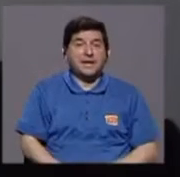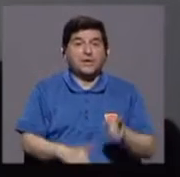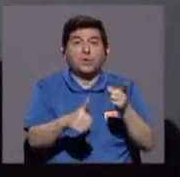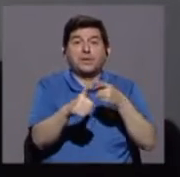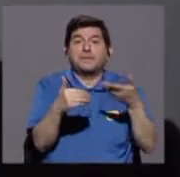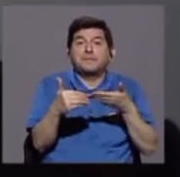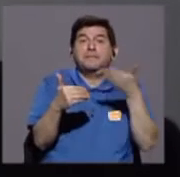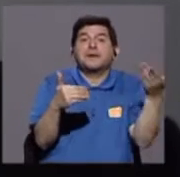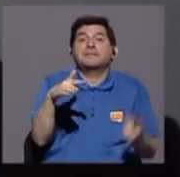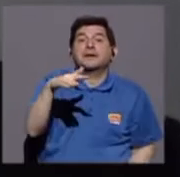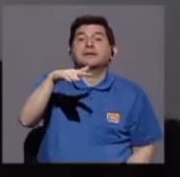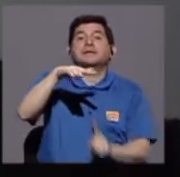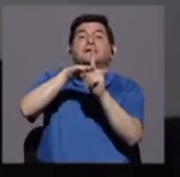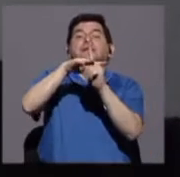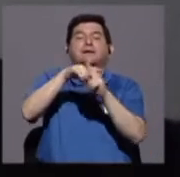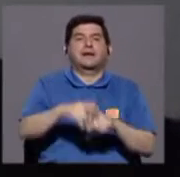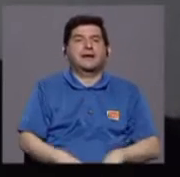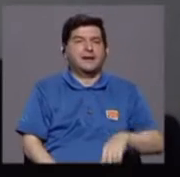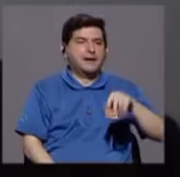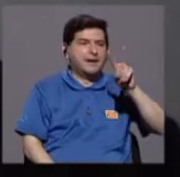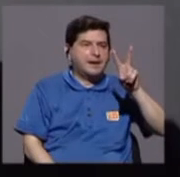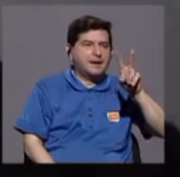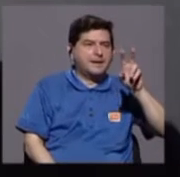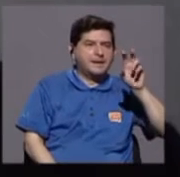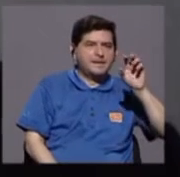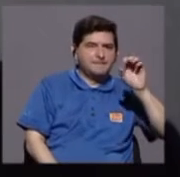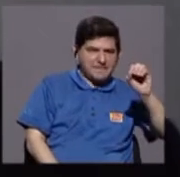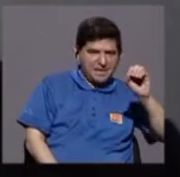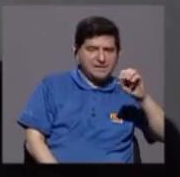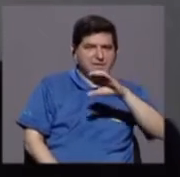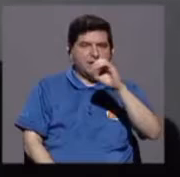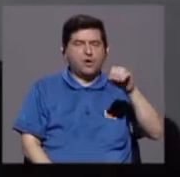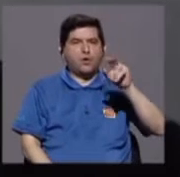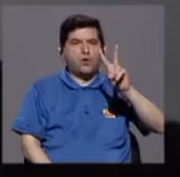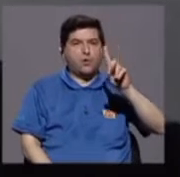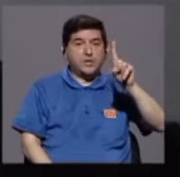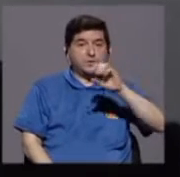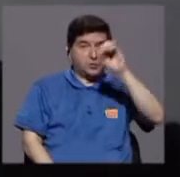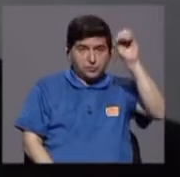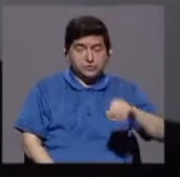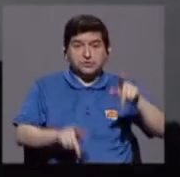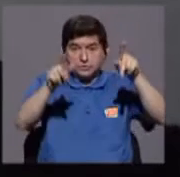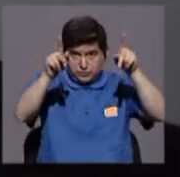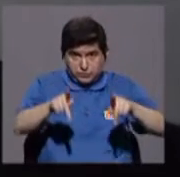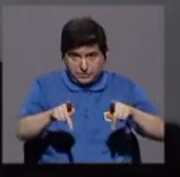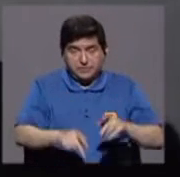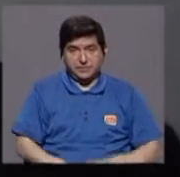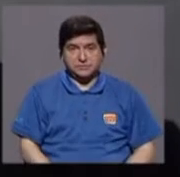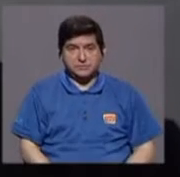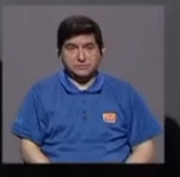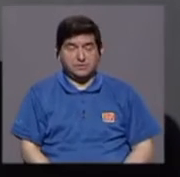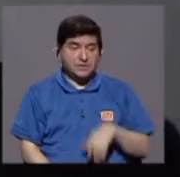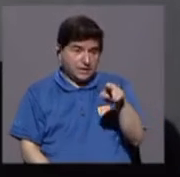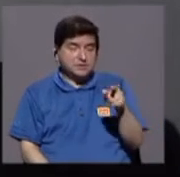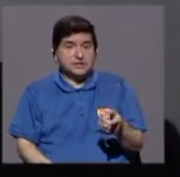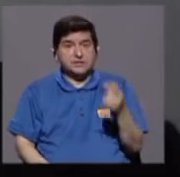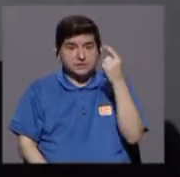elemento, y es que hay un 20-21% de personas, eso sobre una base de